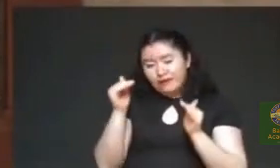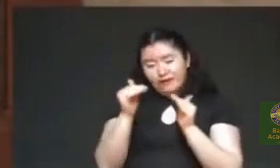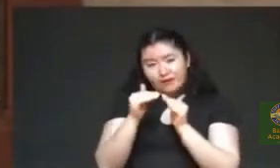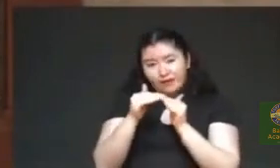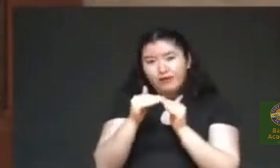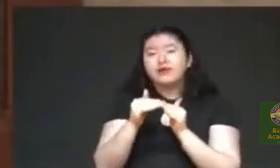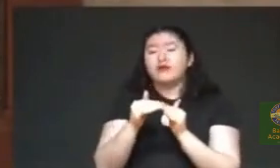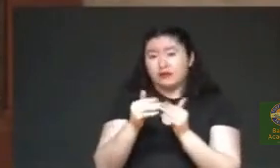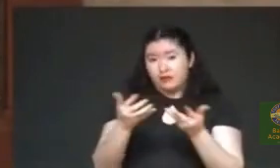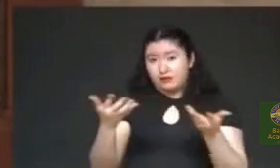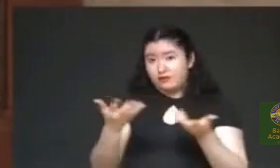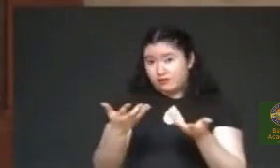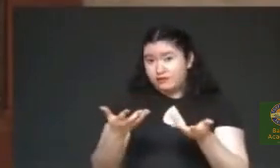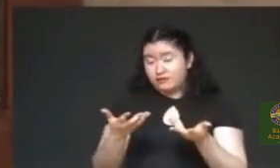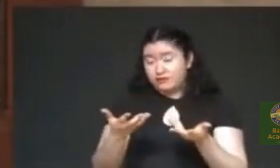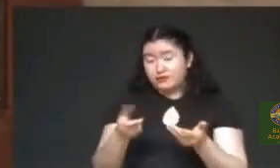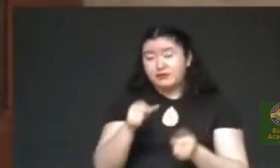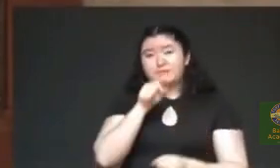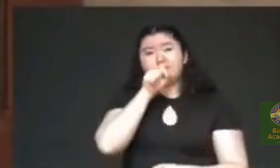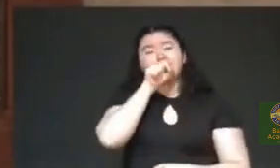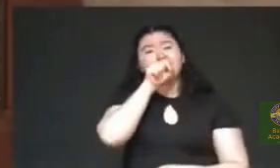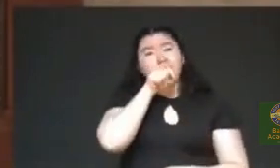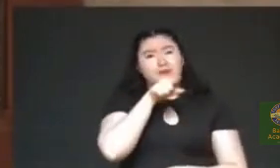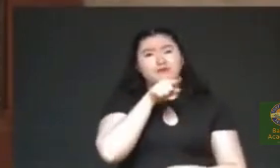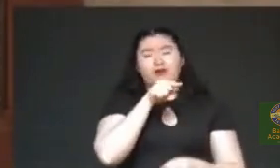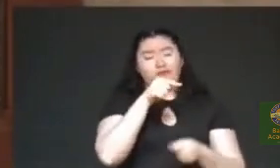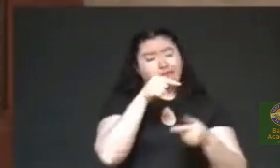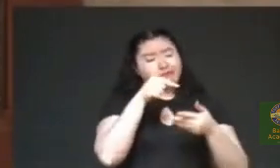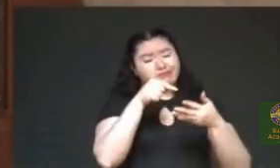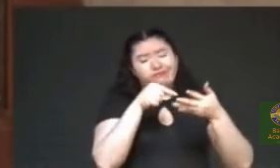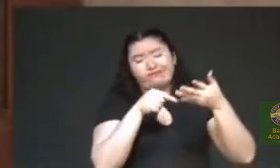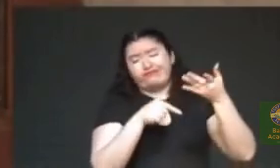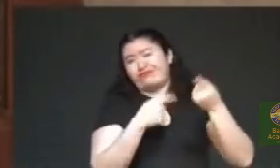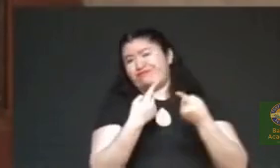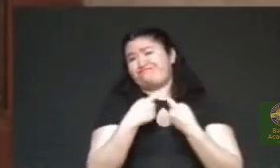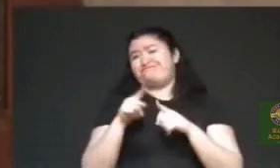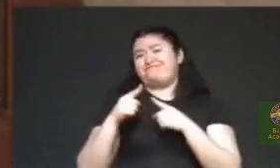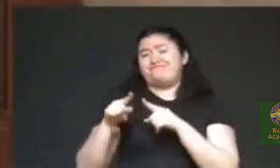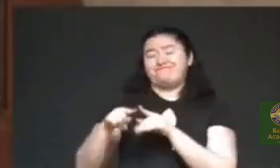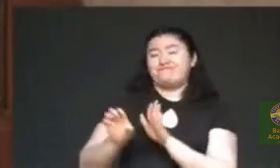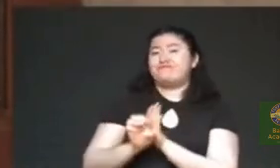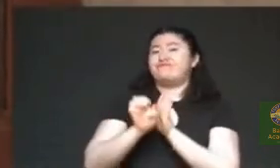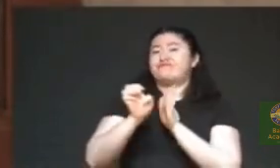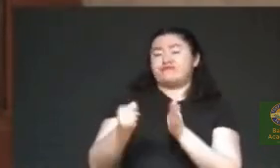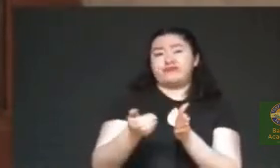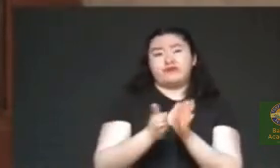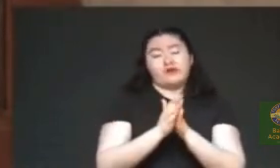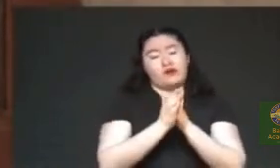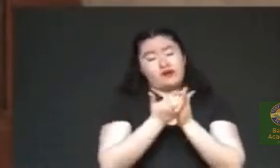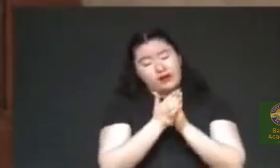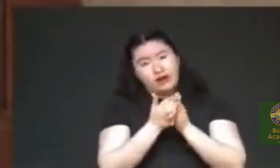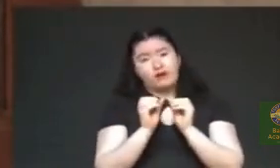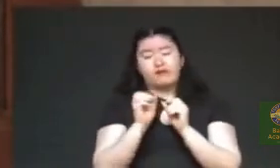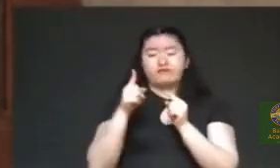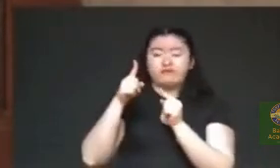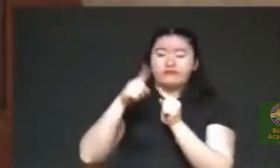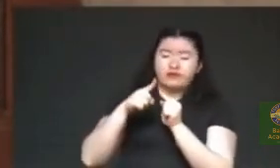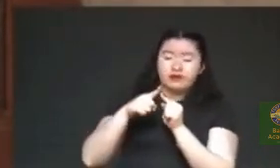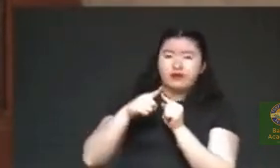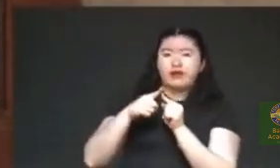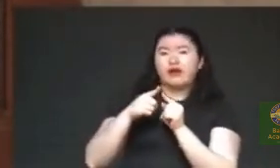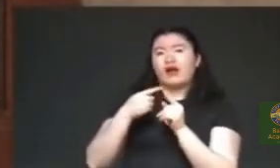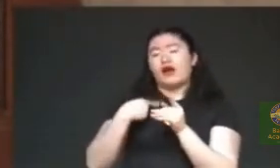un menú de opciones muy amplio que va desde pues los cuadernillos, tareas,